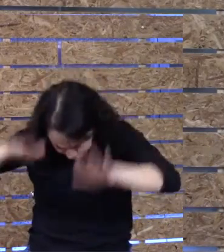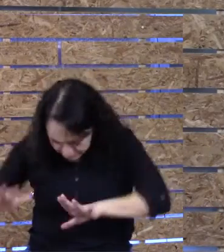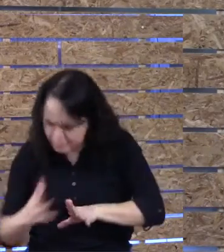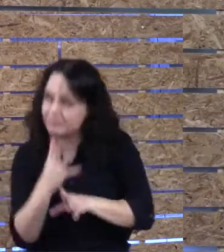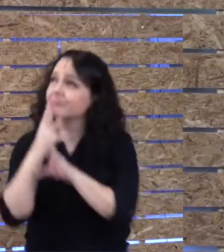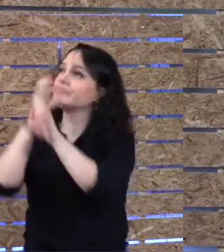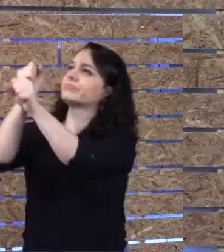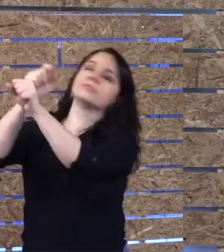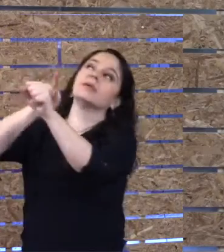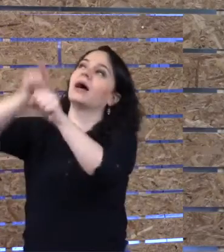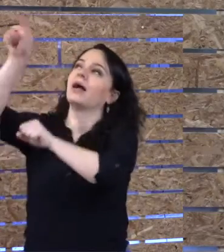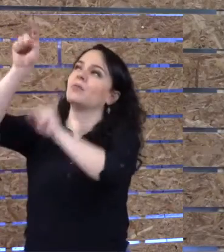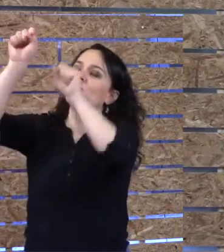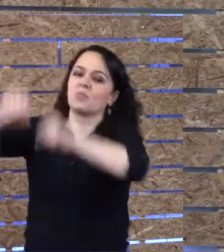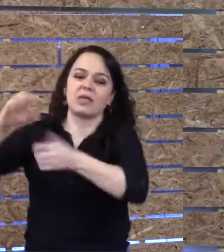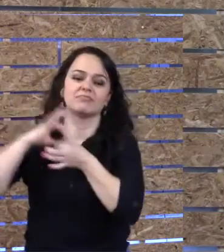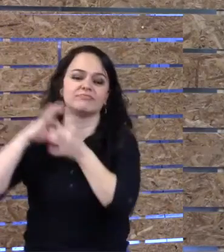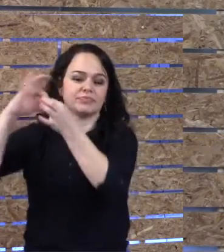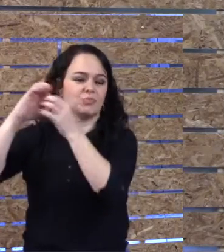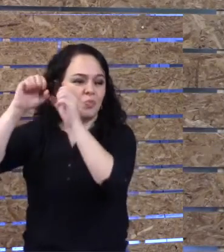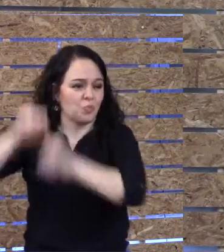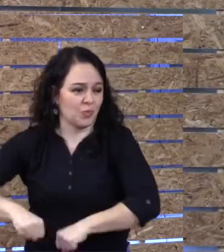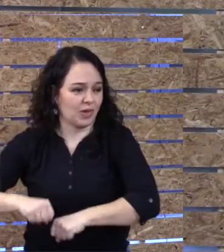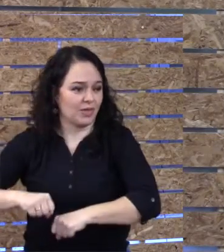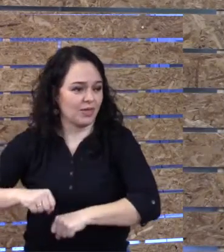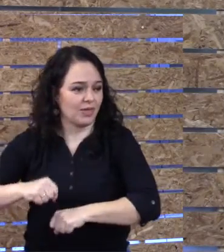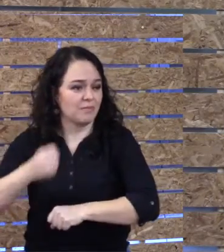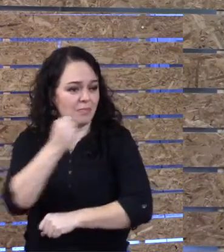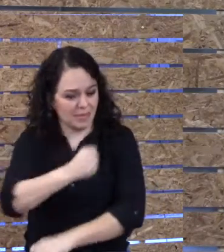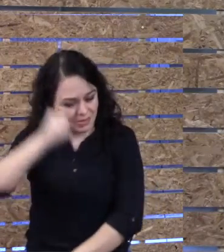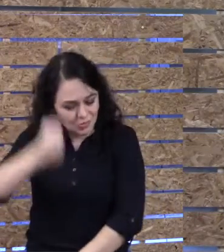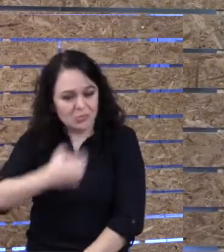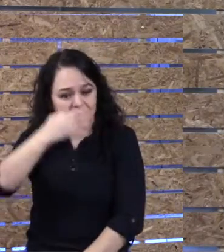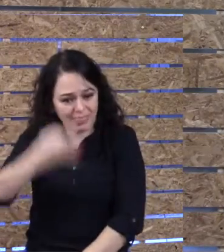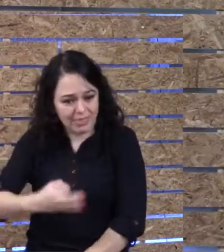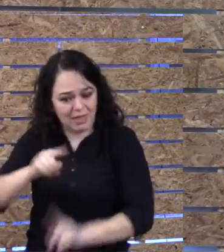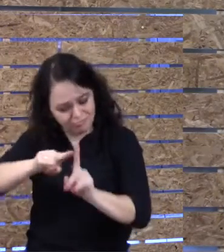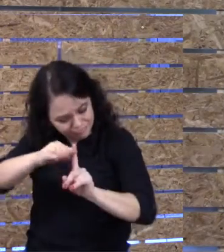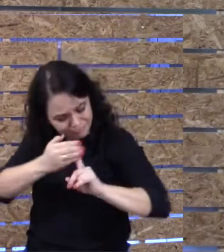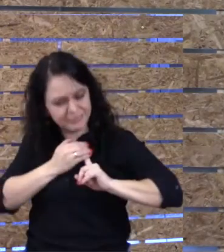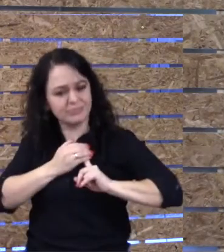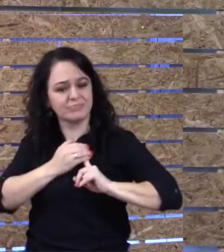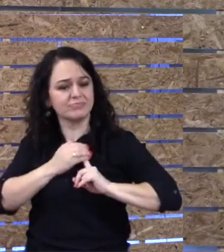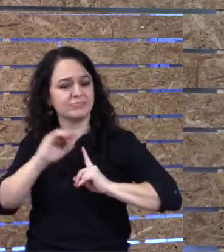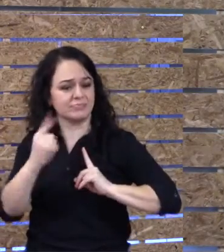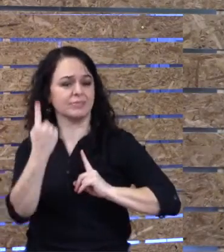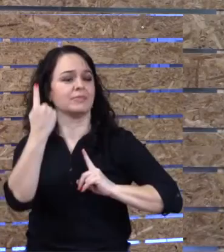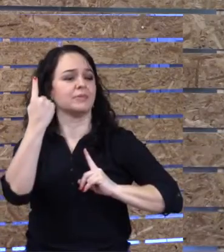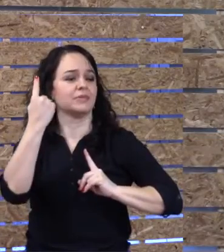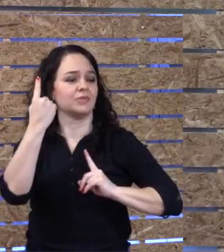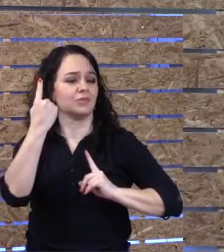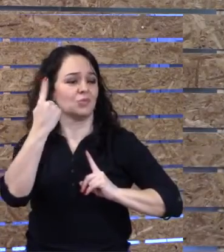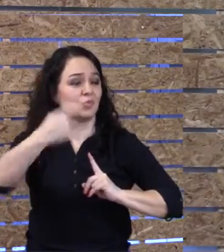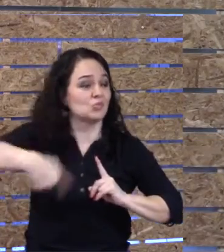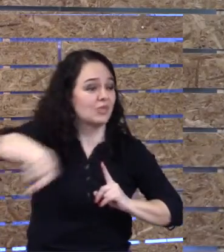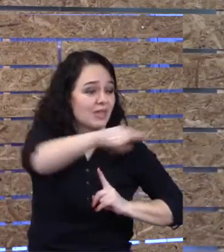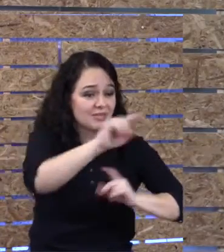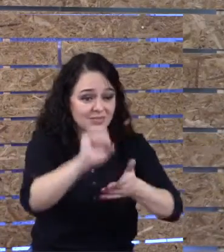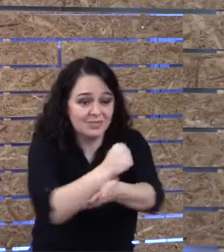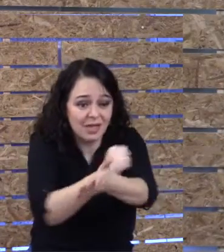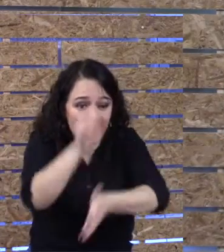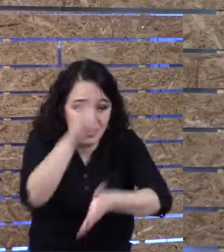el Salmo 23 a tus familiares y amigos si no les adviertes el Evangelio, porque